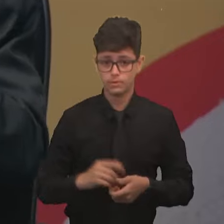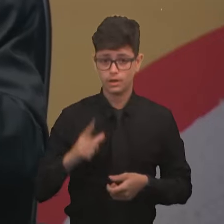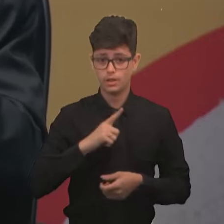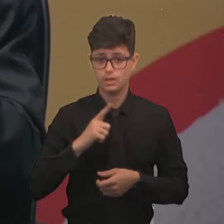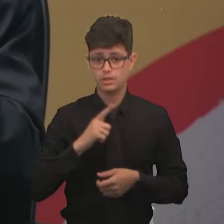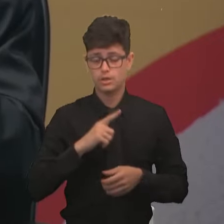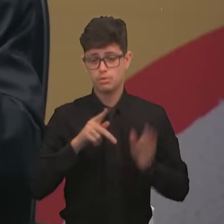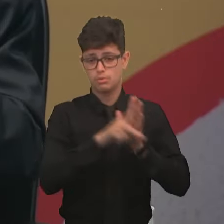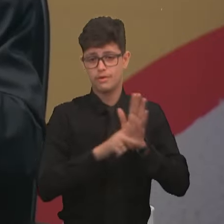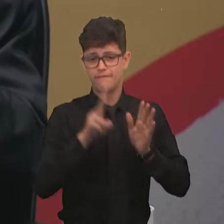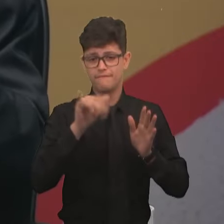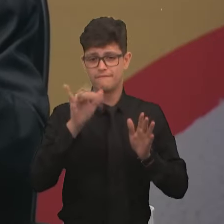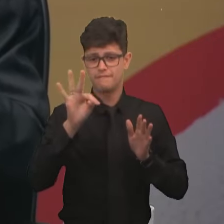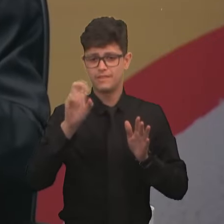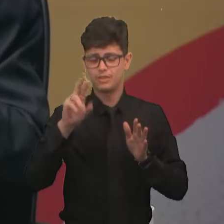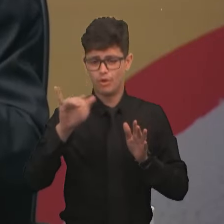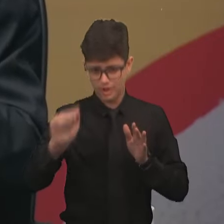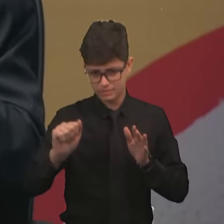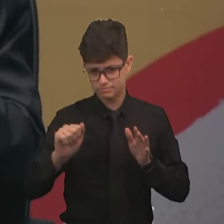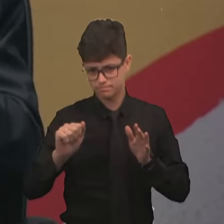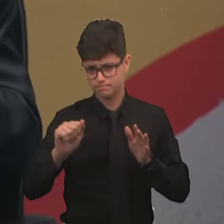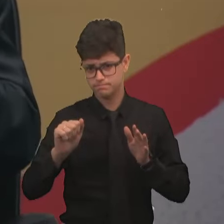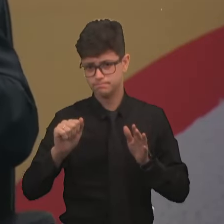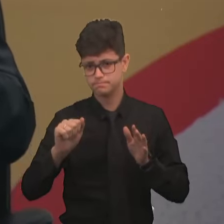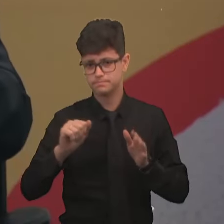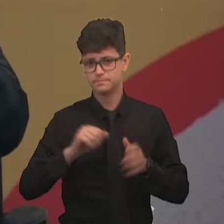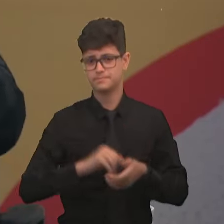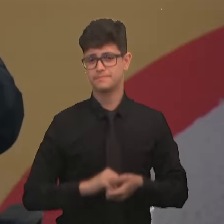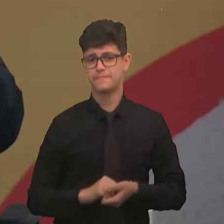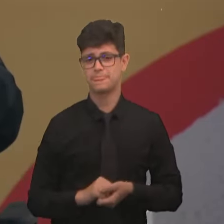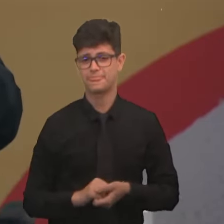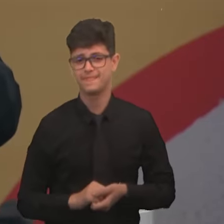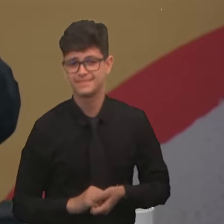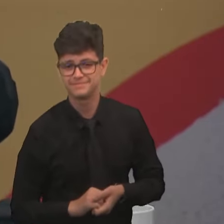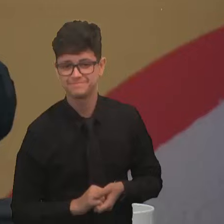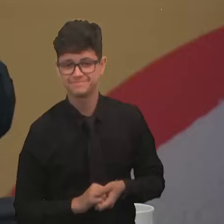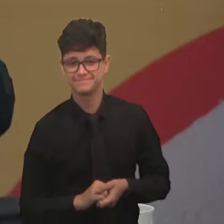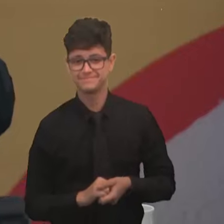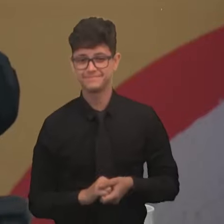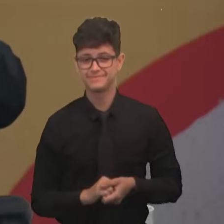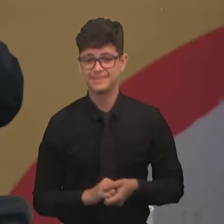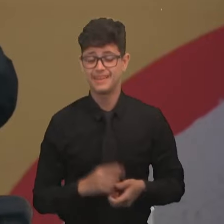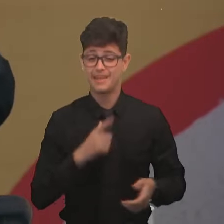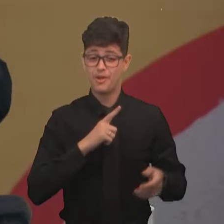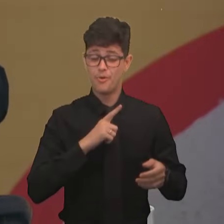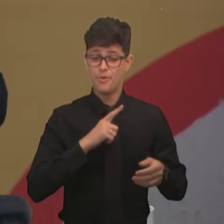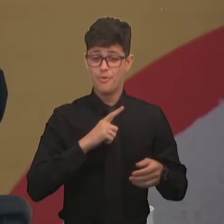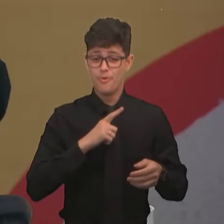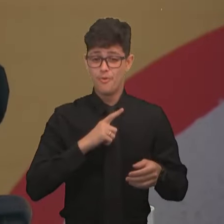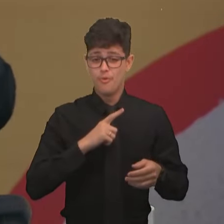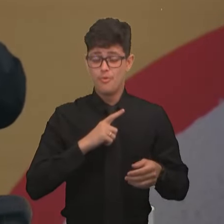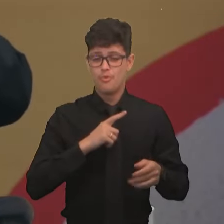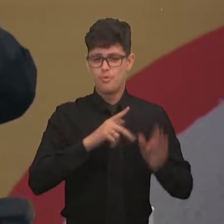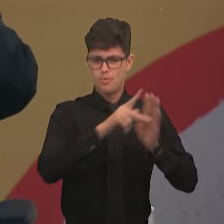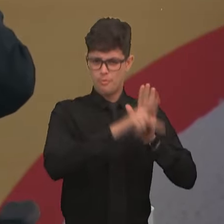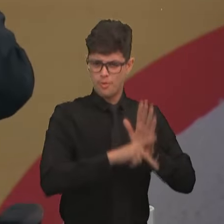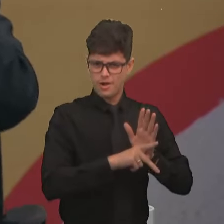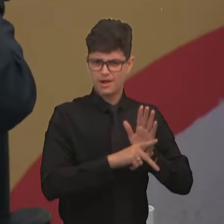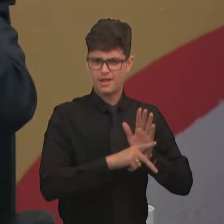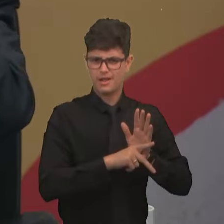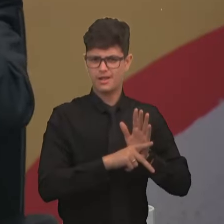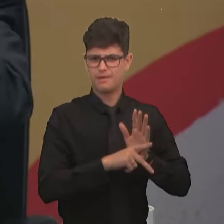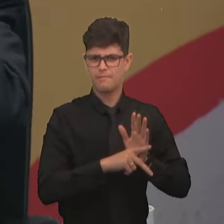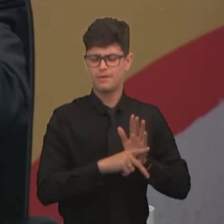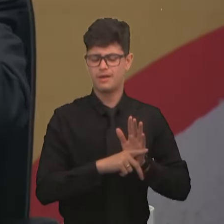es, tenemos la paridad de género, Victoria. Victoria es un programa que agrupa